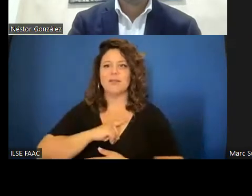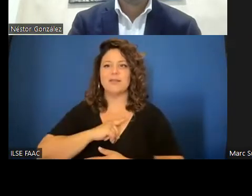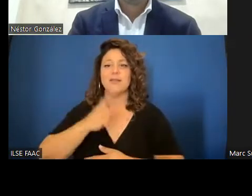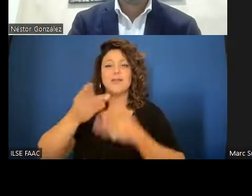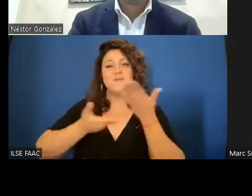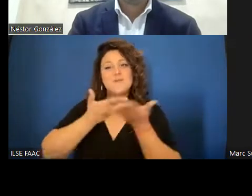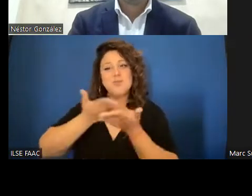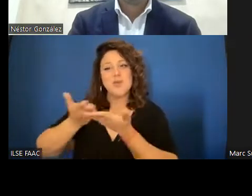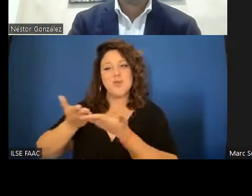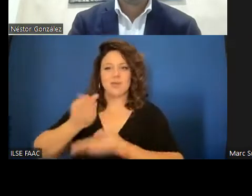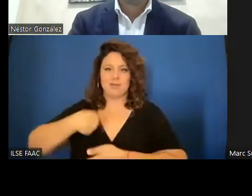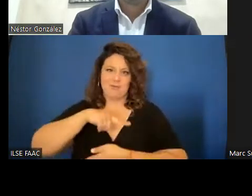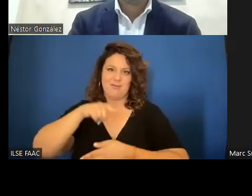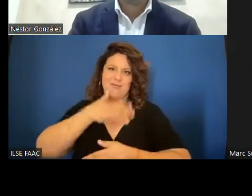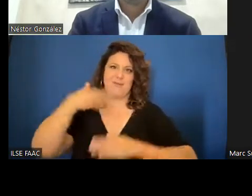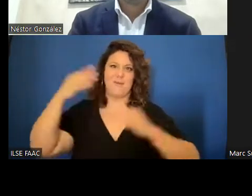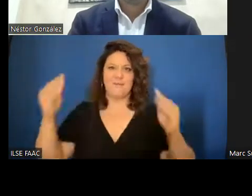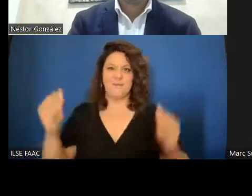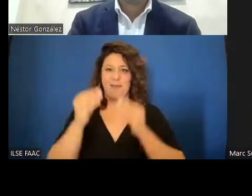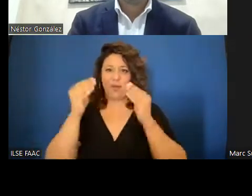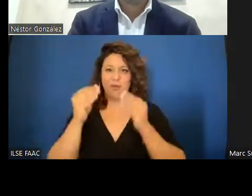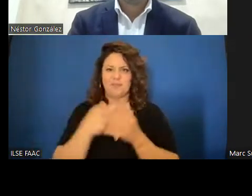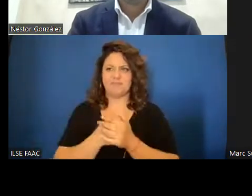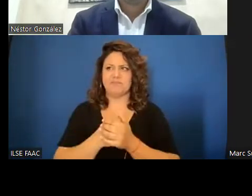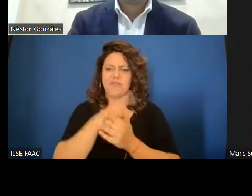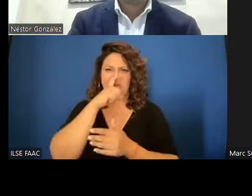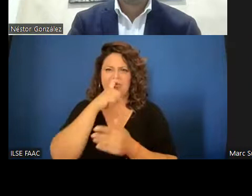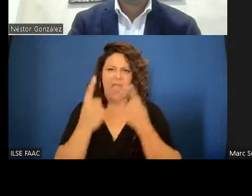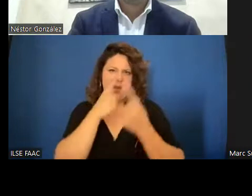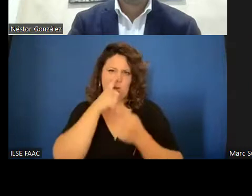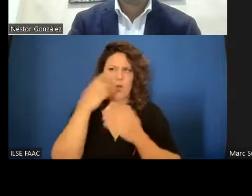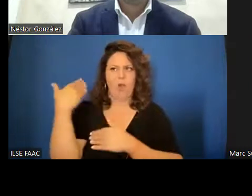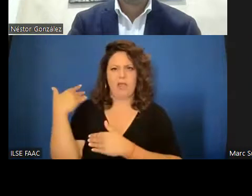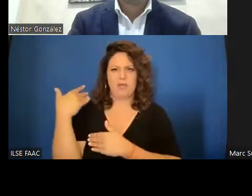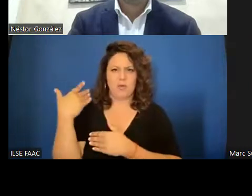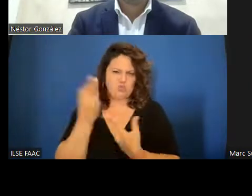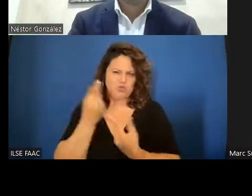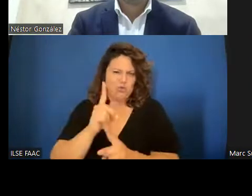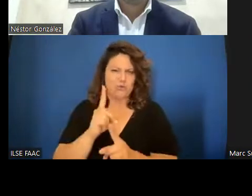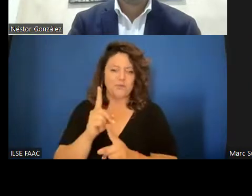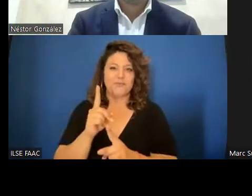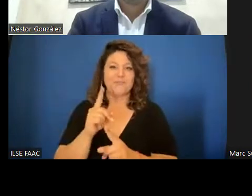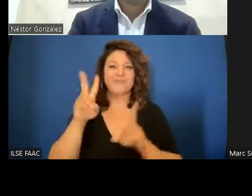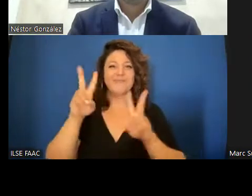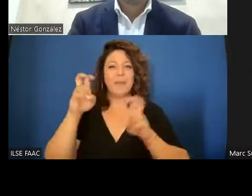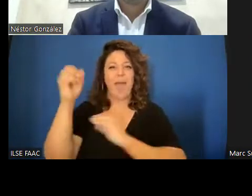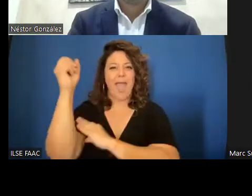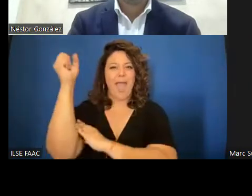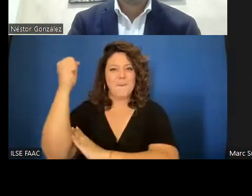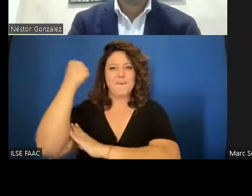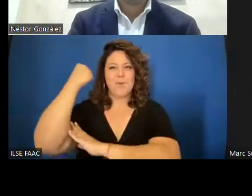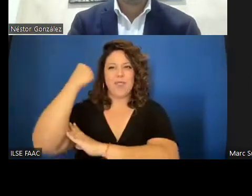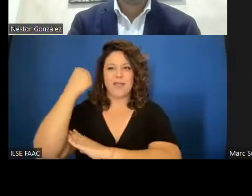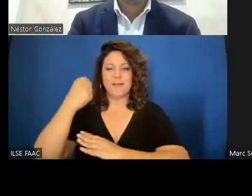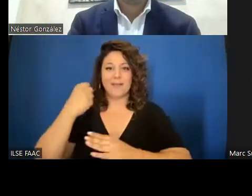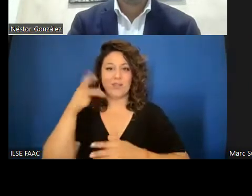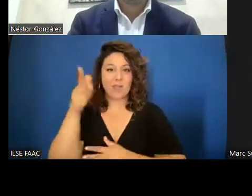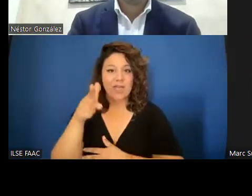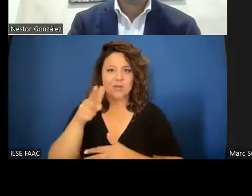propuestas. No hace muchos años todo este empoderamiento de derechos ha ido evolucionando desde